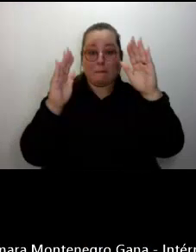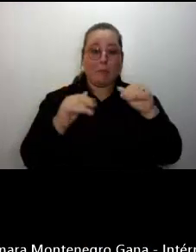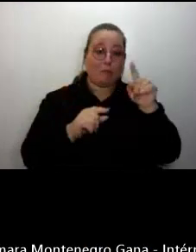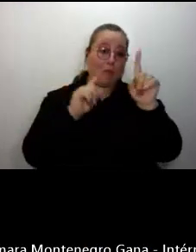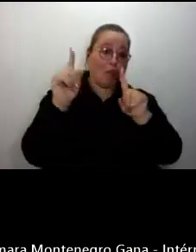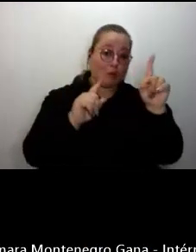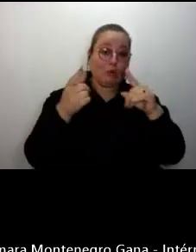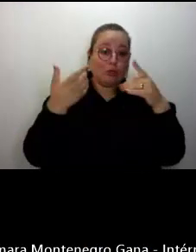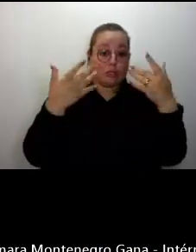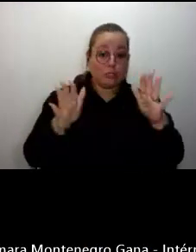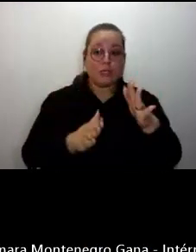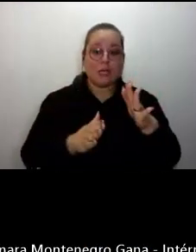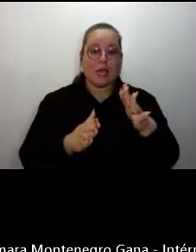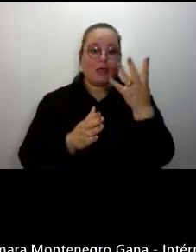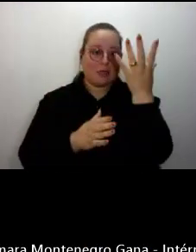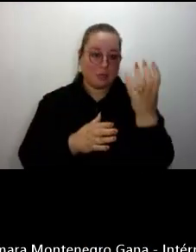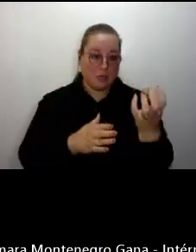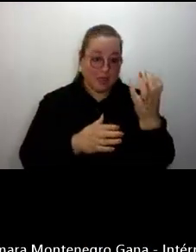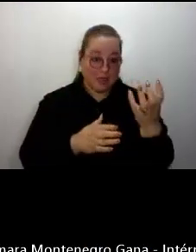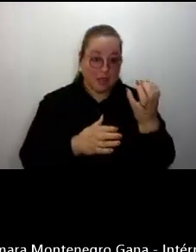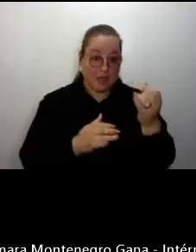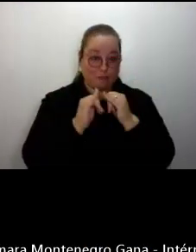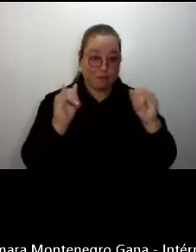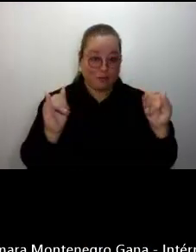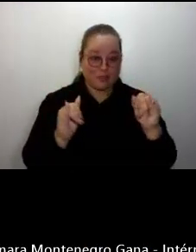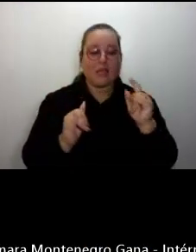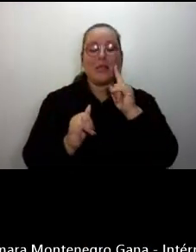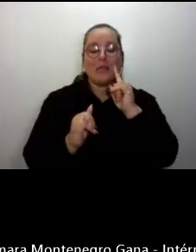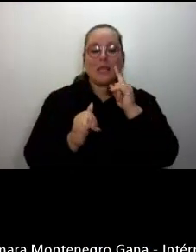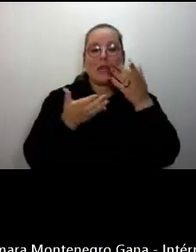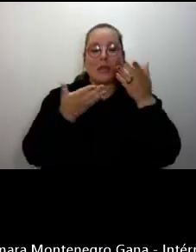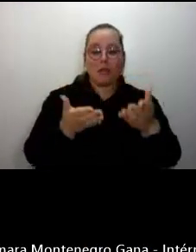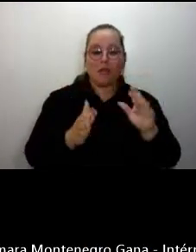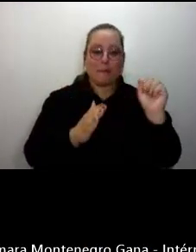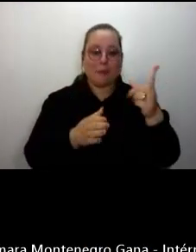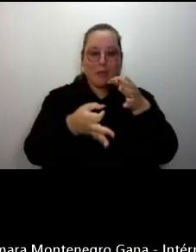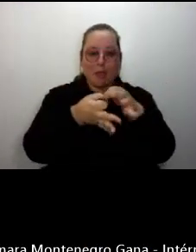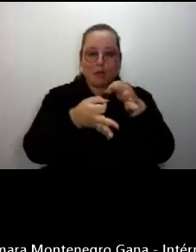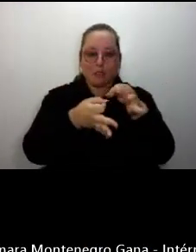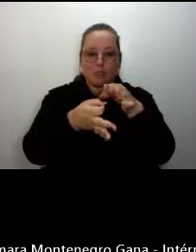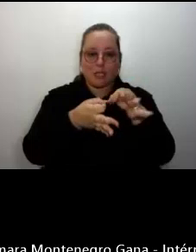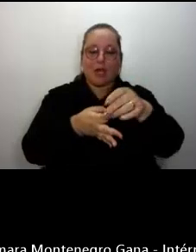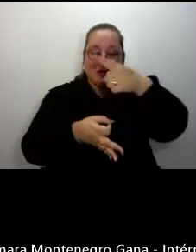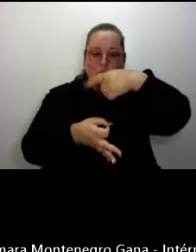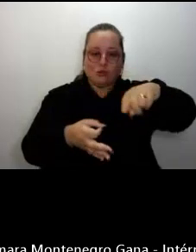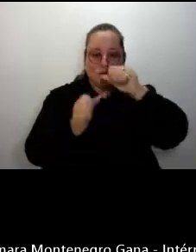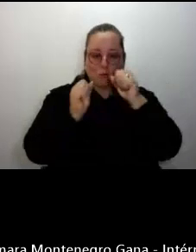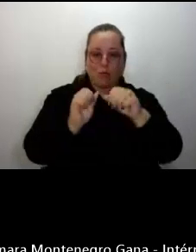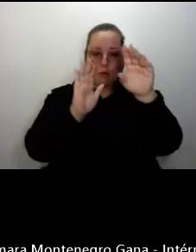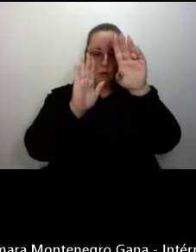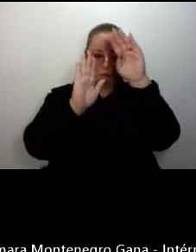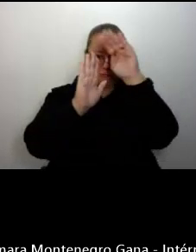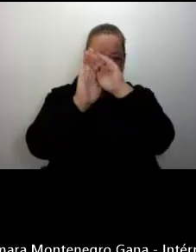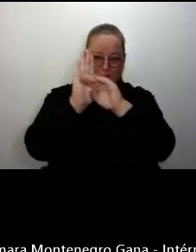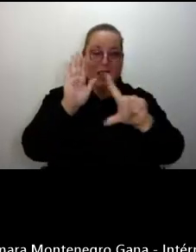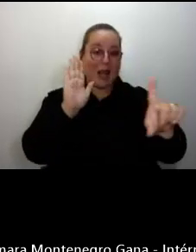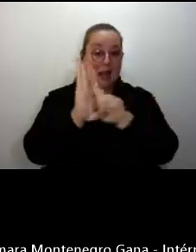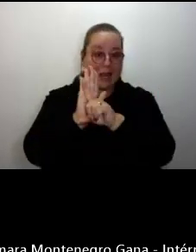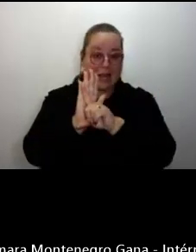ya descargaron, se disponibilizan a partir de hoy las primeras orientaciones de implementación de la ley, ¿cierto? Asociadas